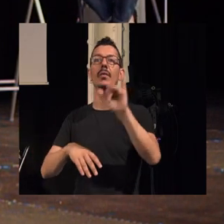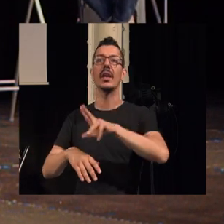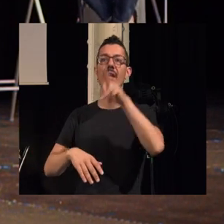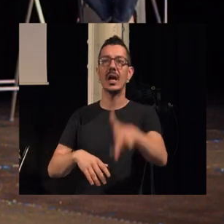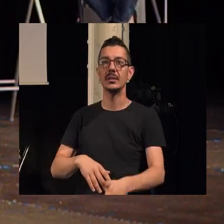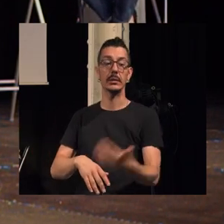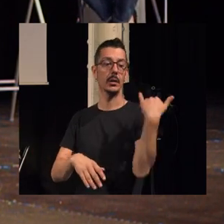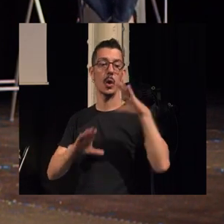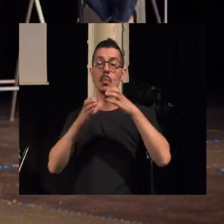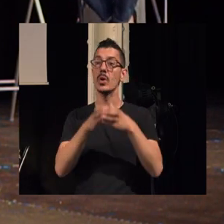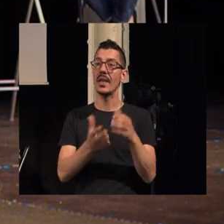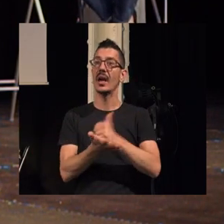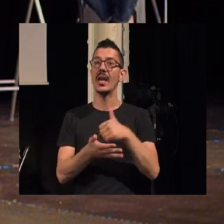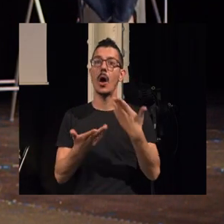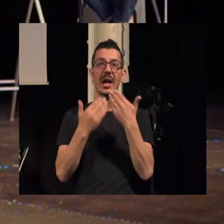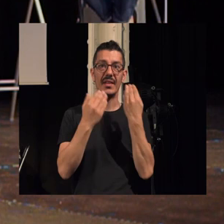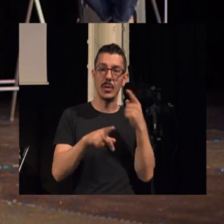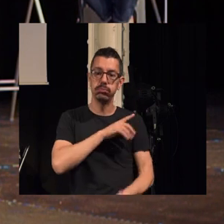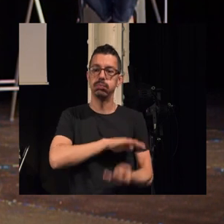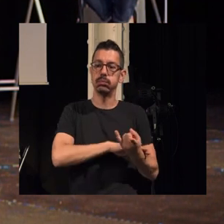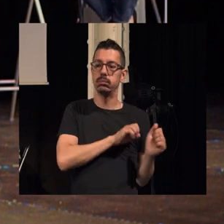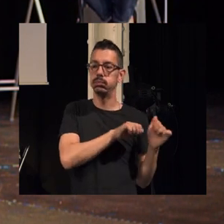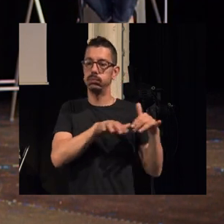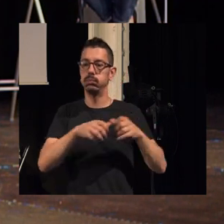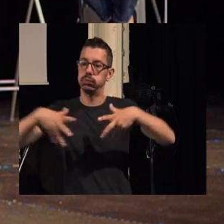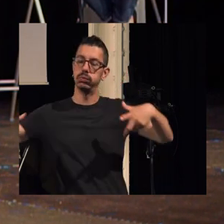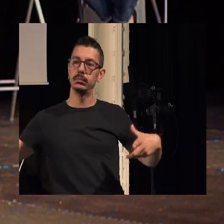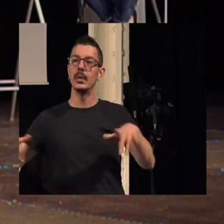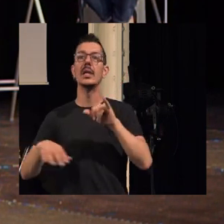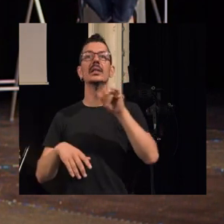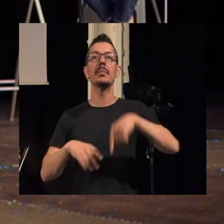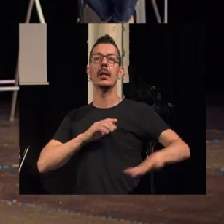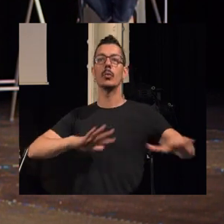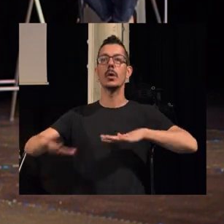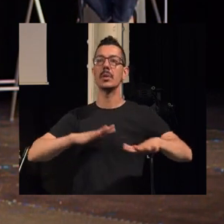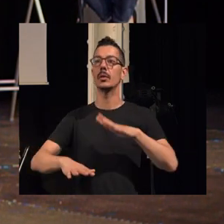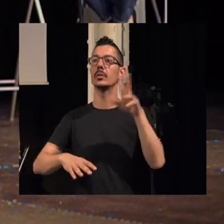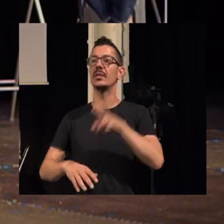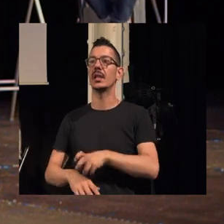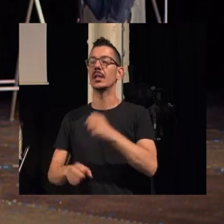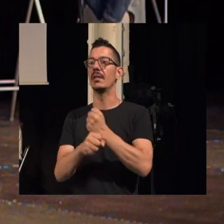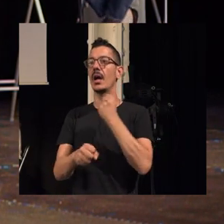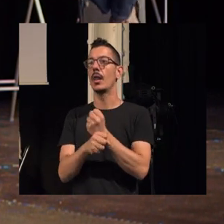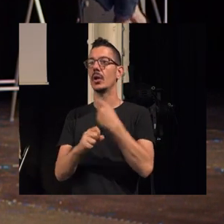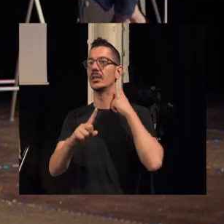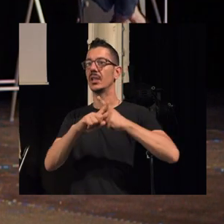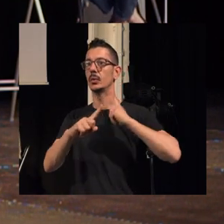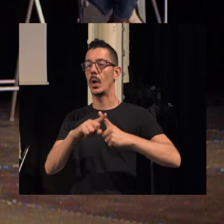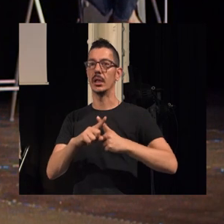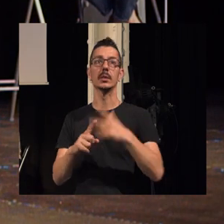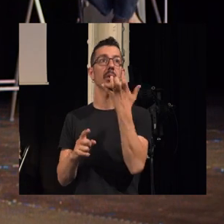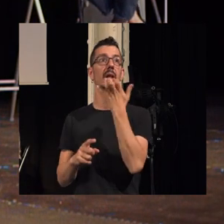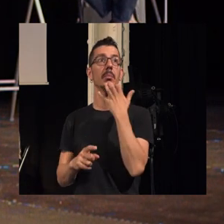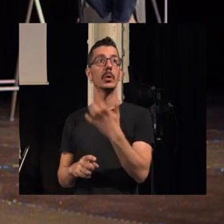comunidad gay. Los movimientos de trabajadores sexuales. Yo, hace 10 años, por segunda vez en mi